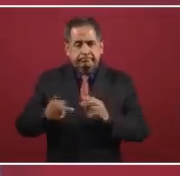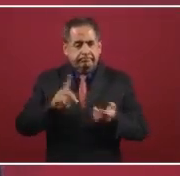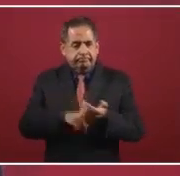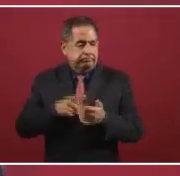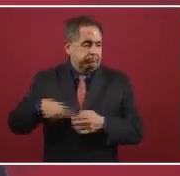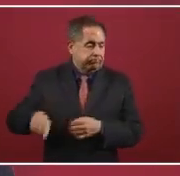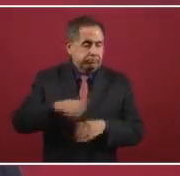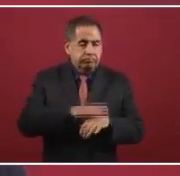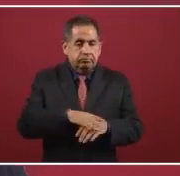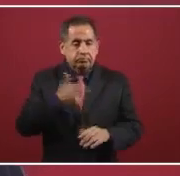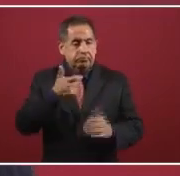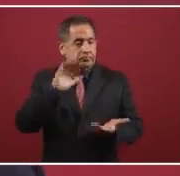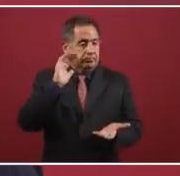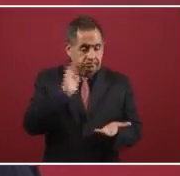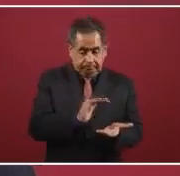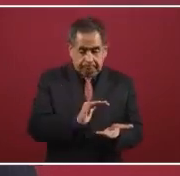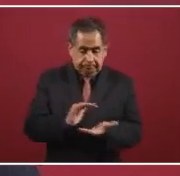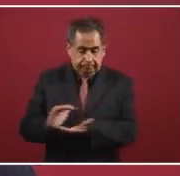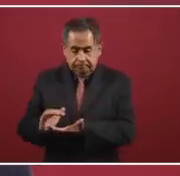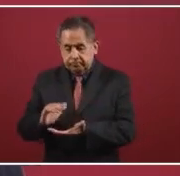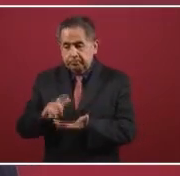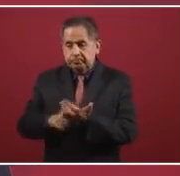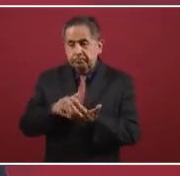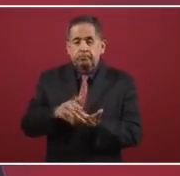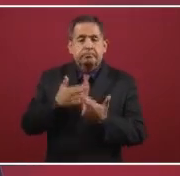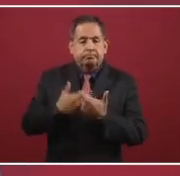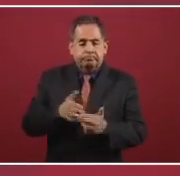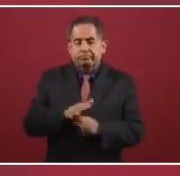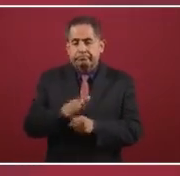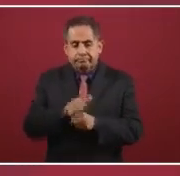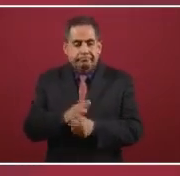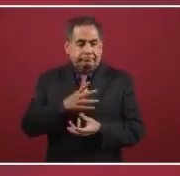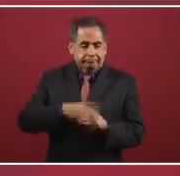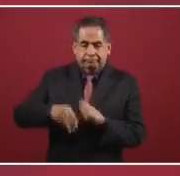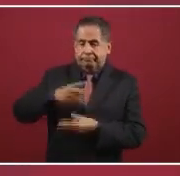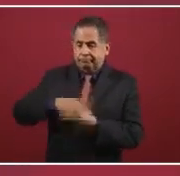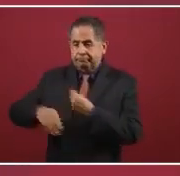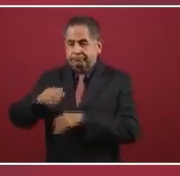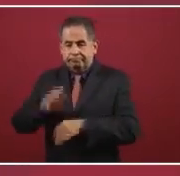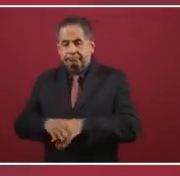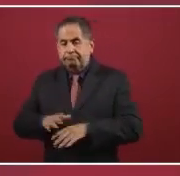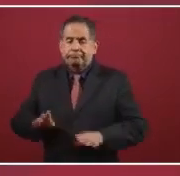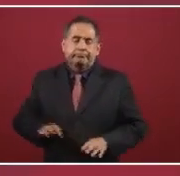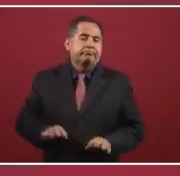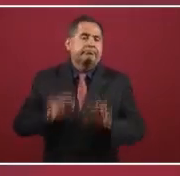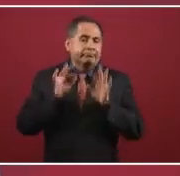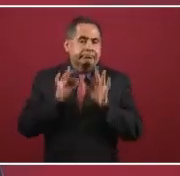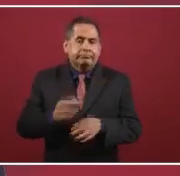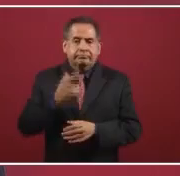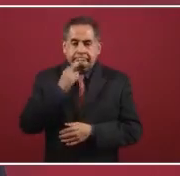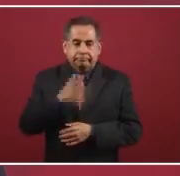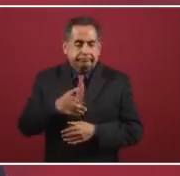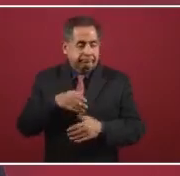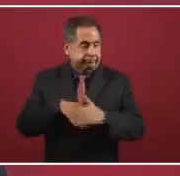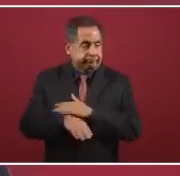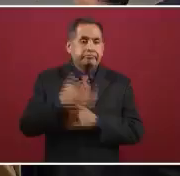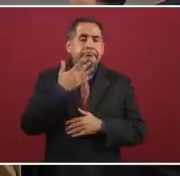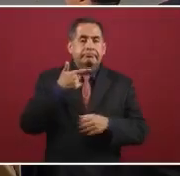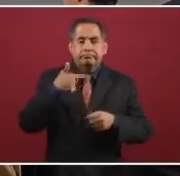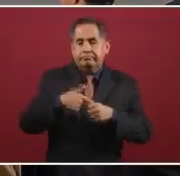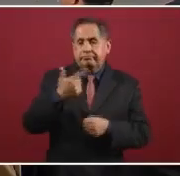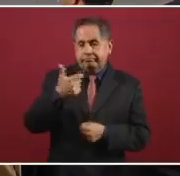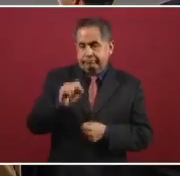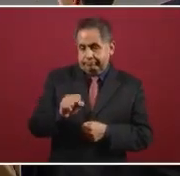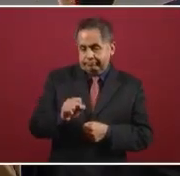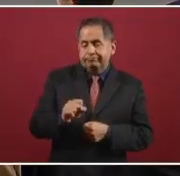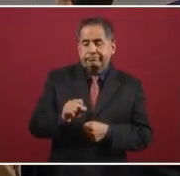las bajas tarifas o por el volumen o por el plazo nos permitían a nosotros tener garantía de este acceso al gas natural,